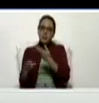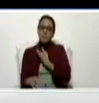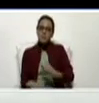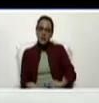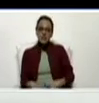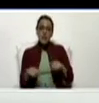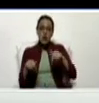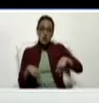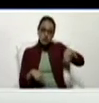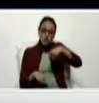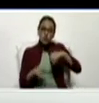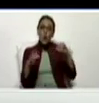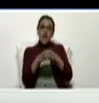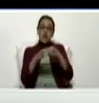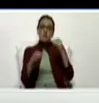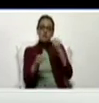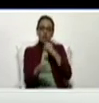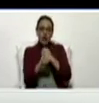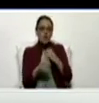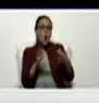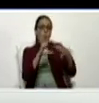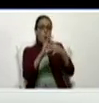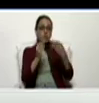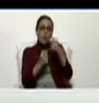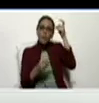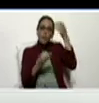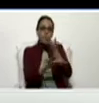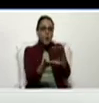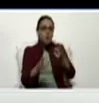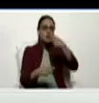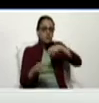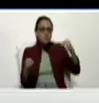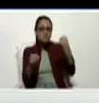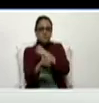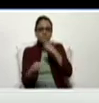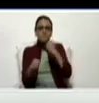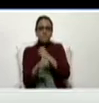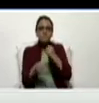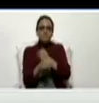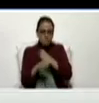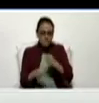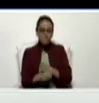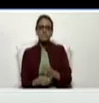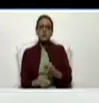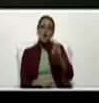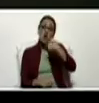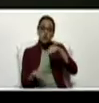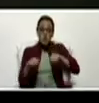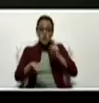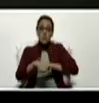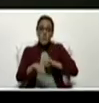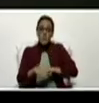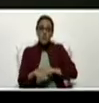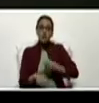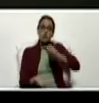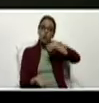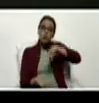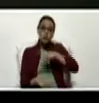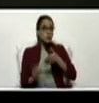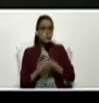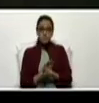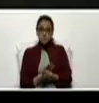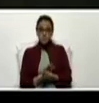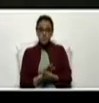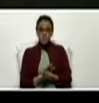de trabajo junto al pueblo organizado atendiéndolo en este momento puedo decirle pues es que nosotros